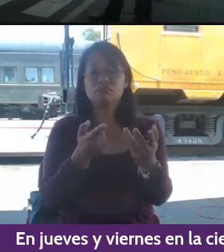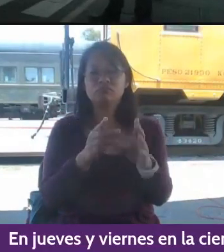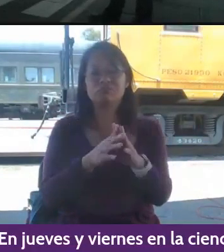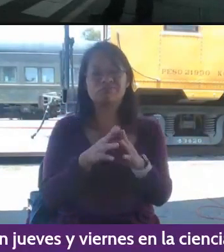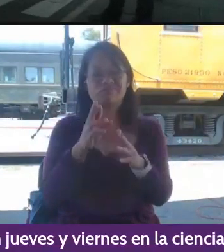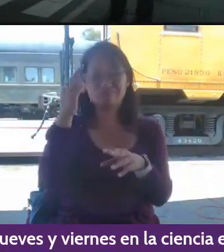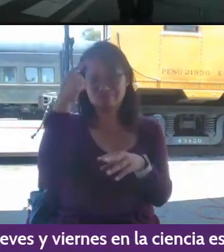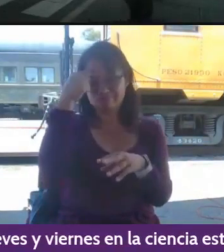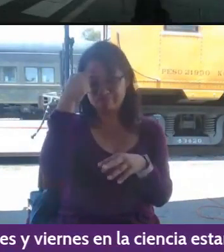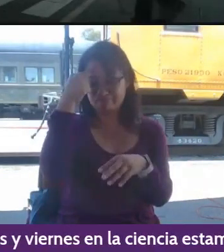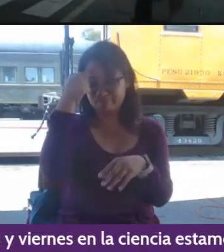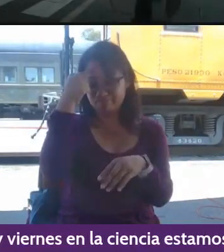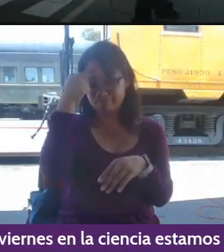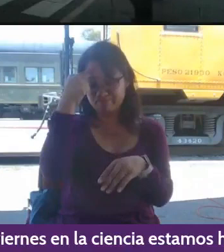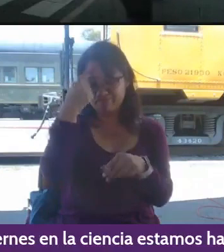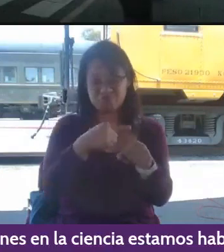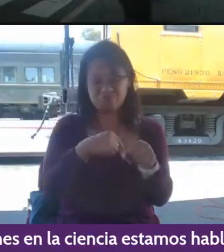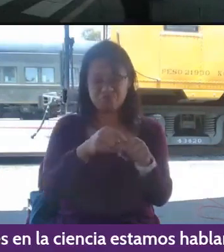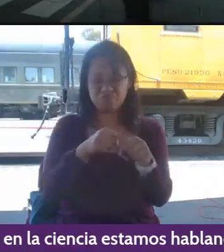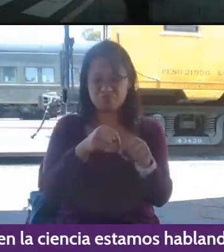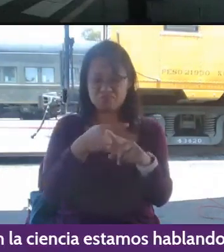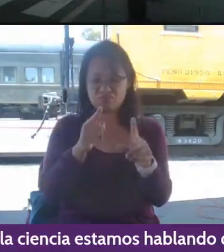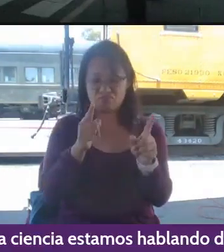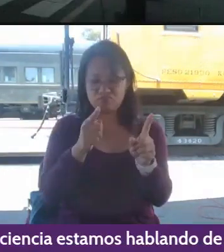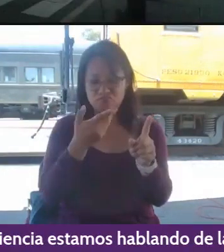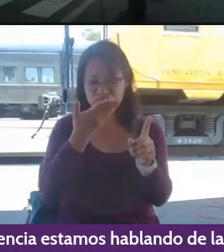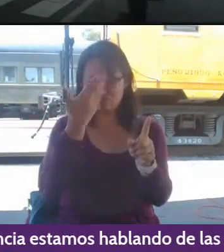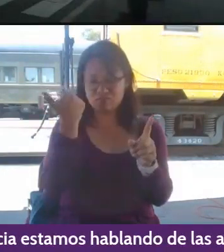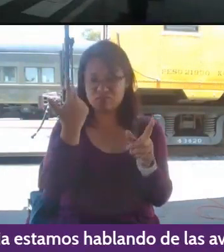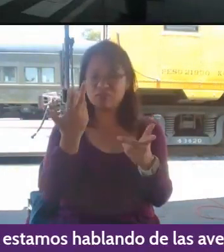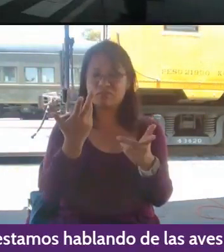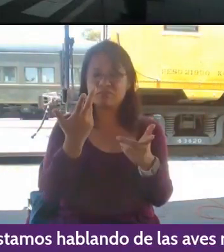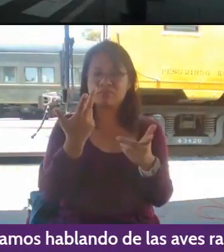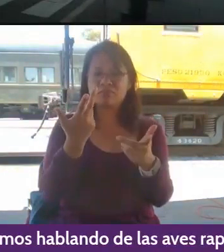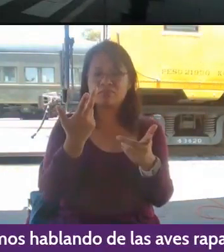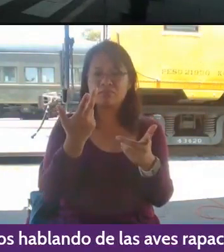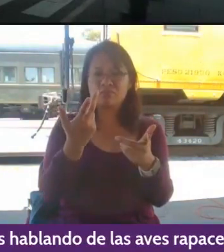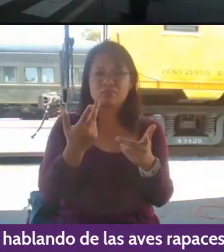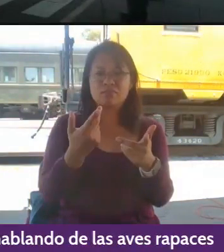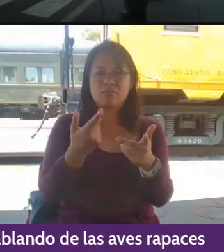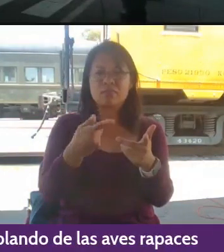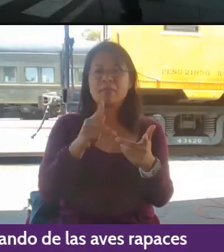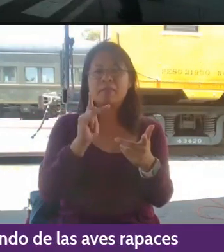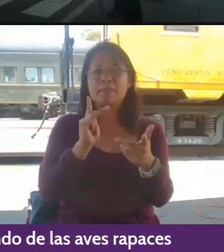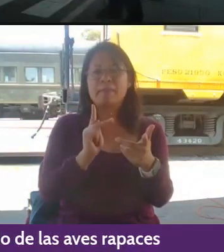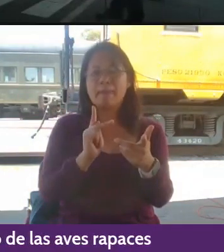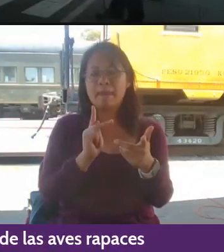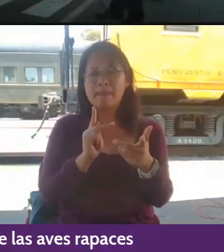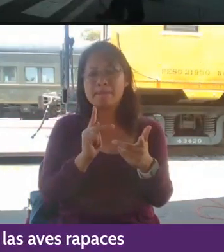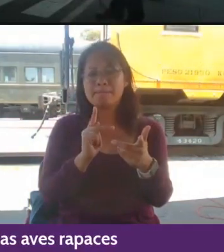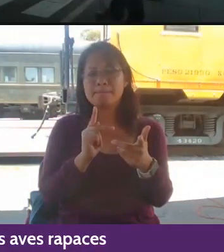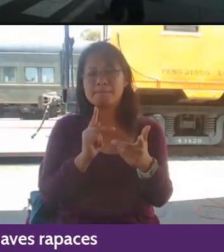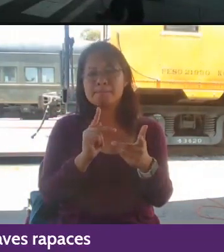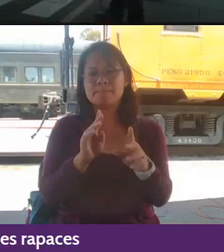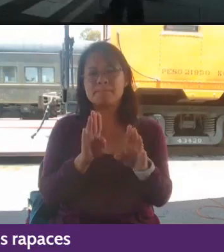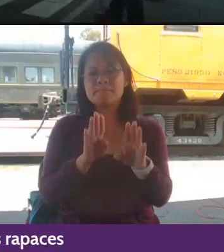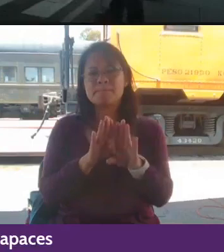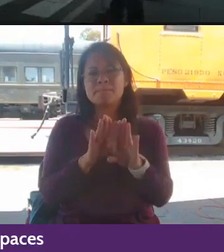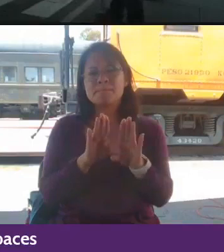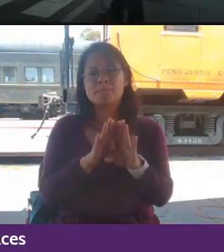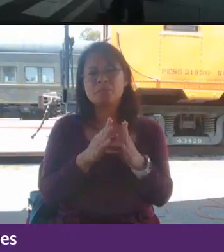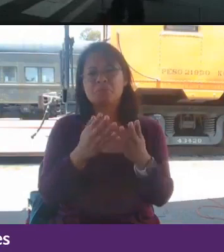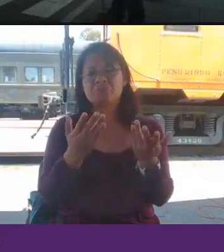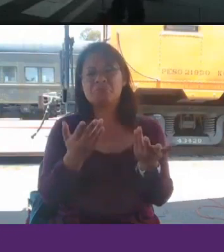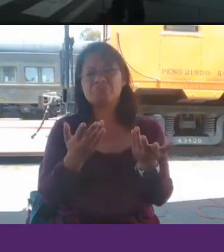cabeza ahorita que tenga dimorfismo por colores de rapaces, de rapaces, sino que pueda haber ese tamaño, y si no, no es un dimorfismo que